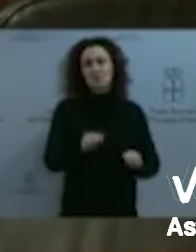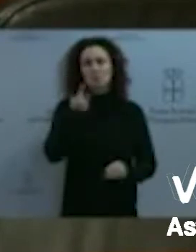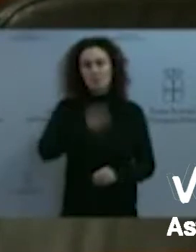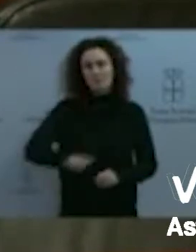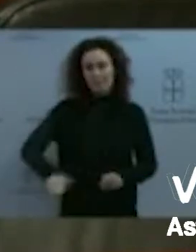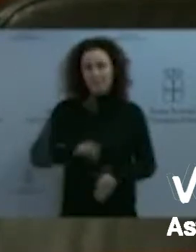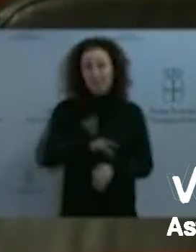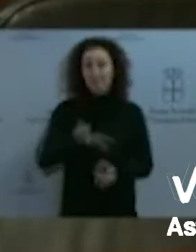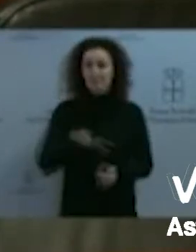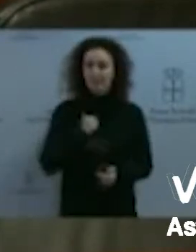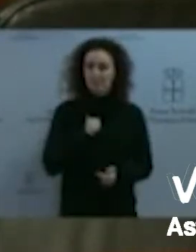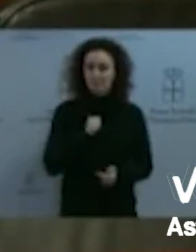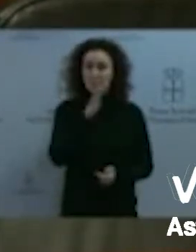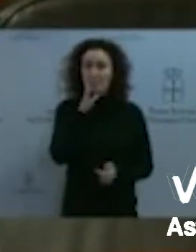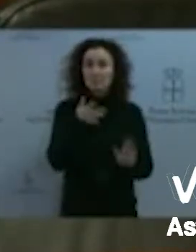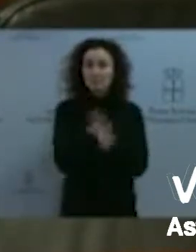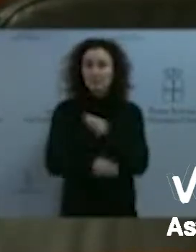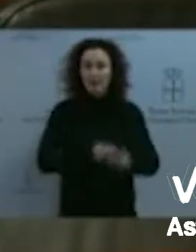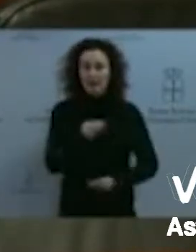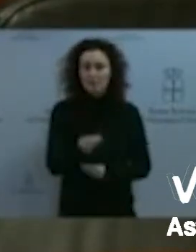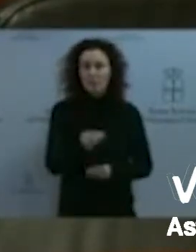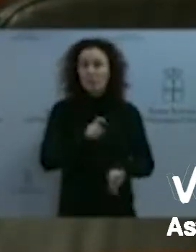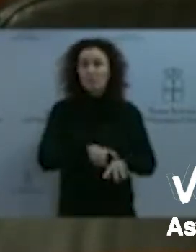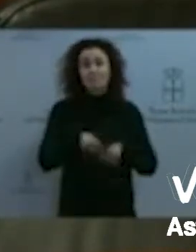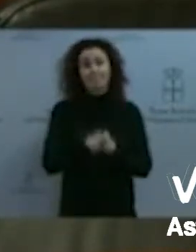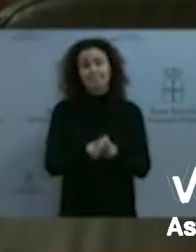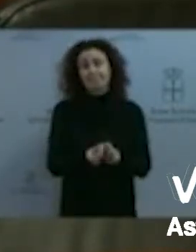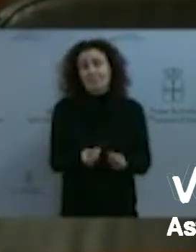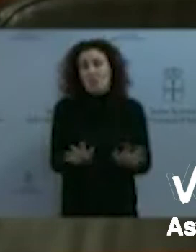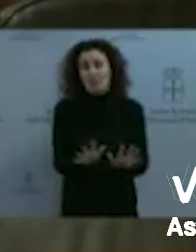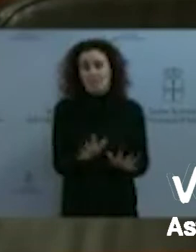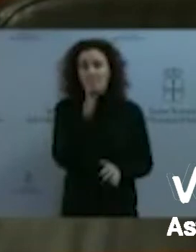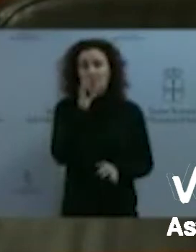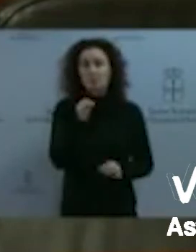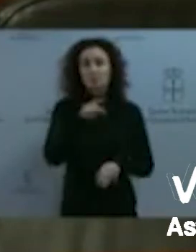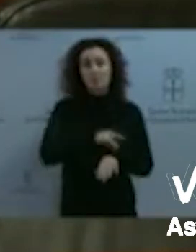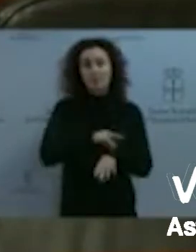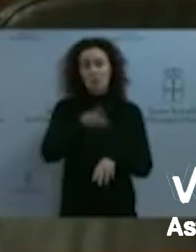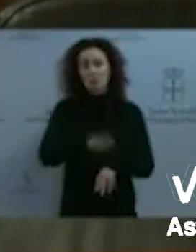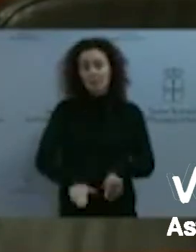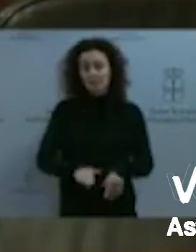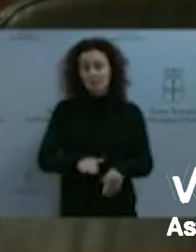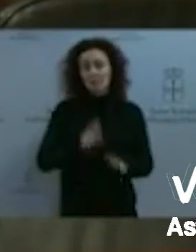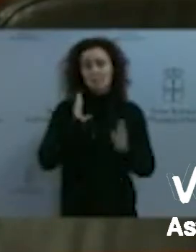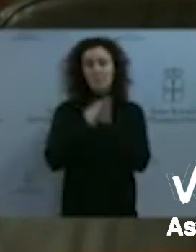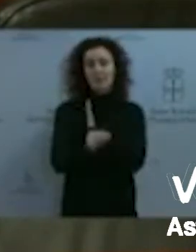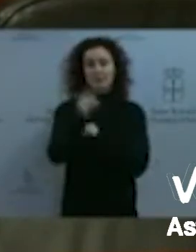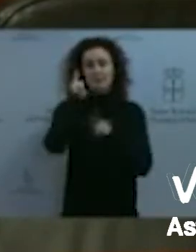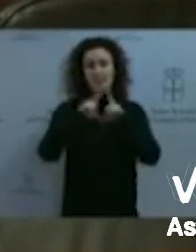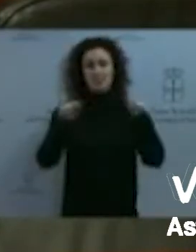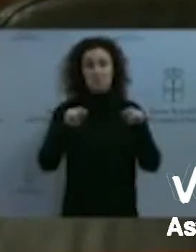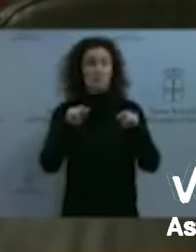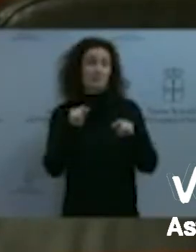la carga asistencial. Cada vez que un pediatra se va de Asturias pone en evidencia lo que usted niega, porque hasta